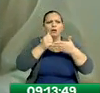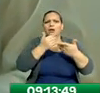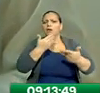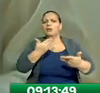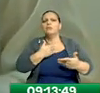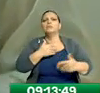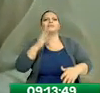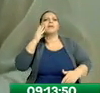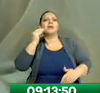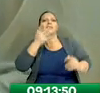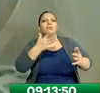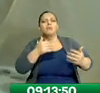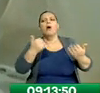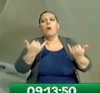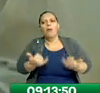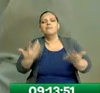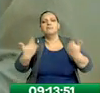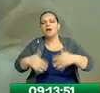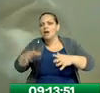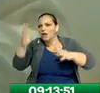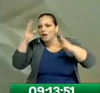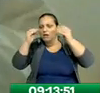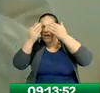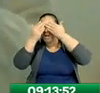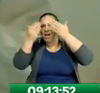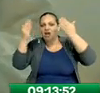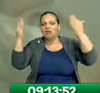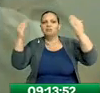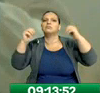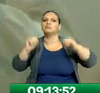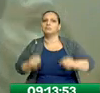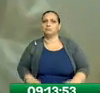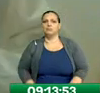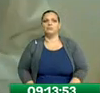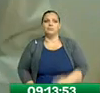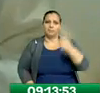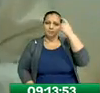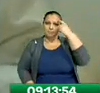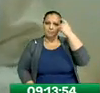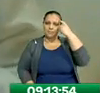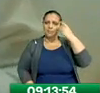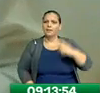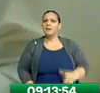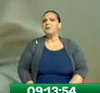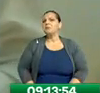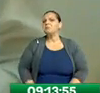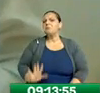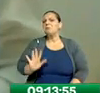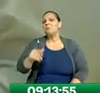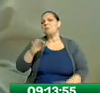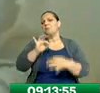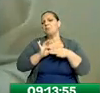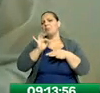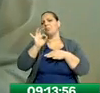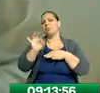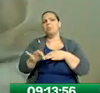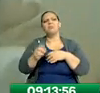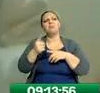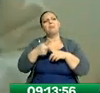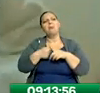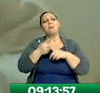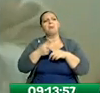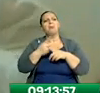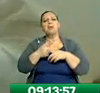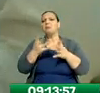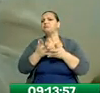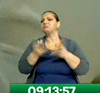pandemia, pero el virus no se va a ir, y eso también debemos entenderlo. El virus va a permanecer durante muchos meses más en la ciudad y no podemos seguir guardados.